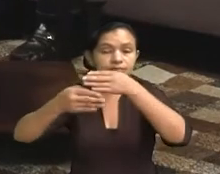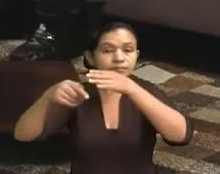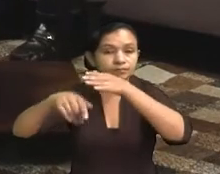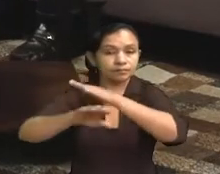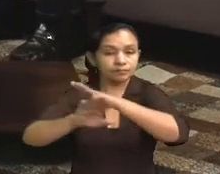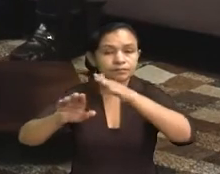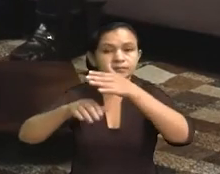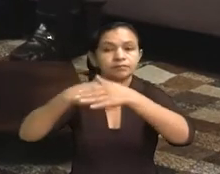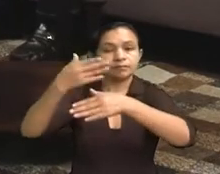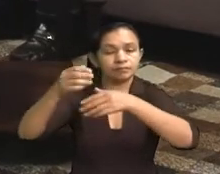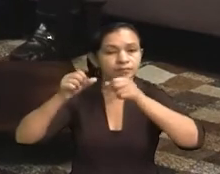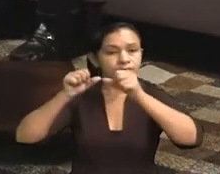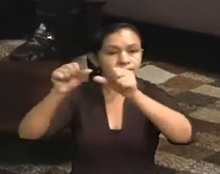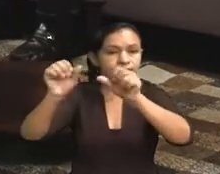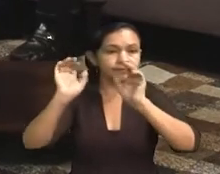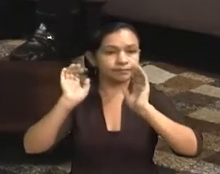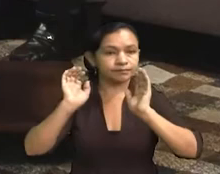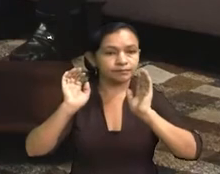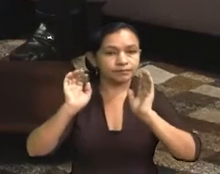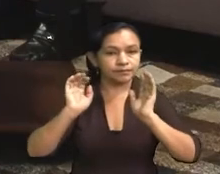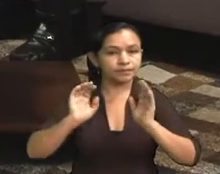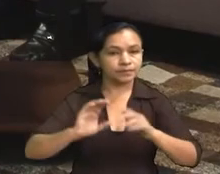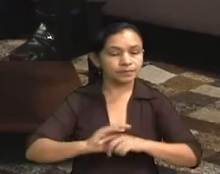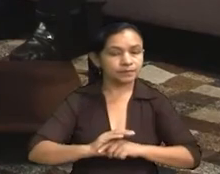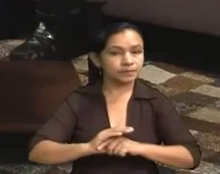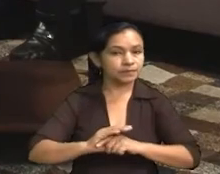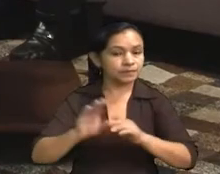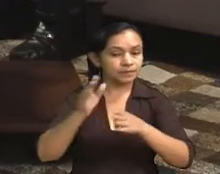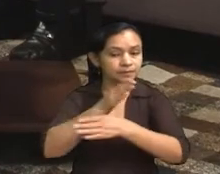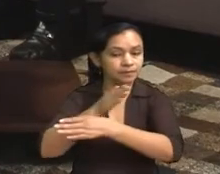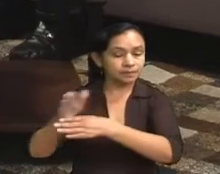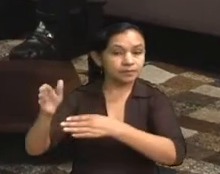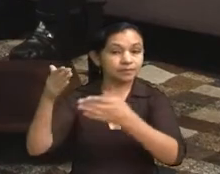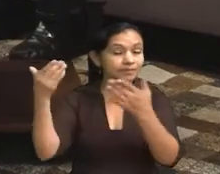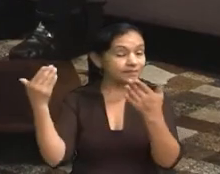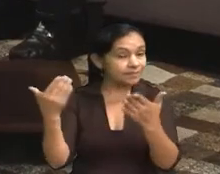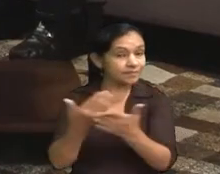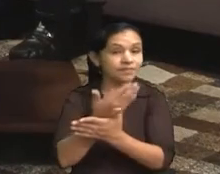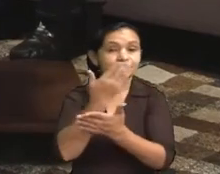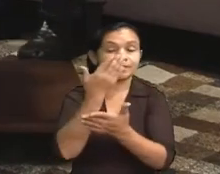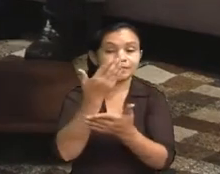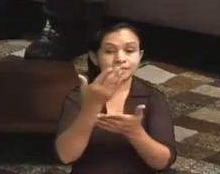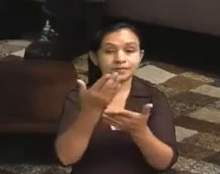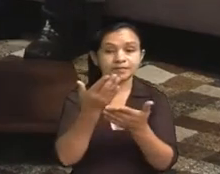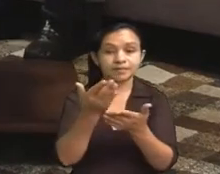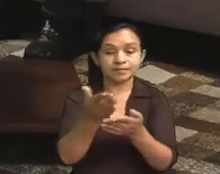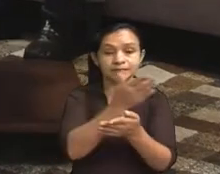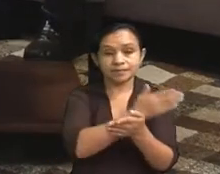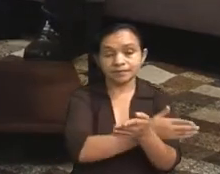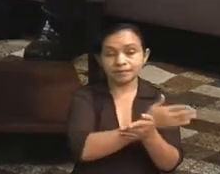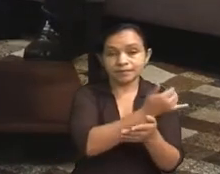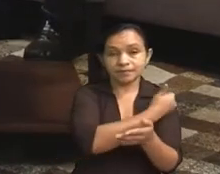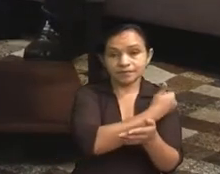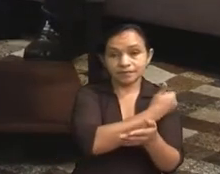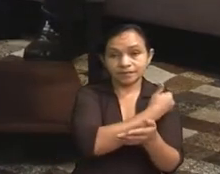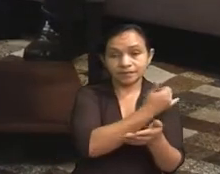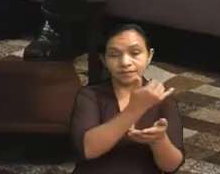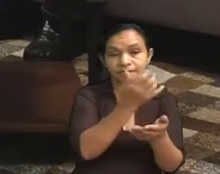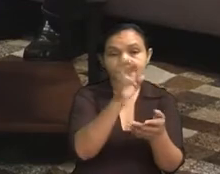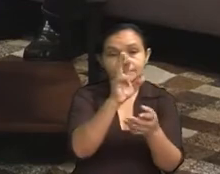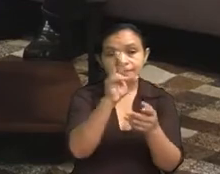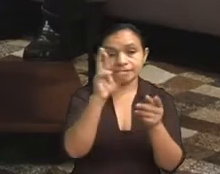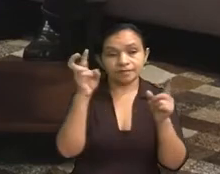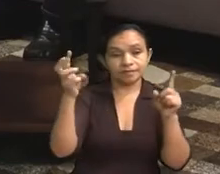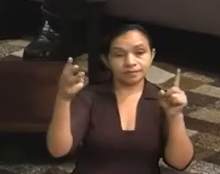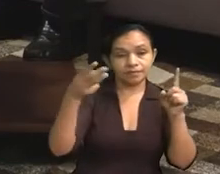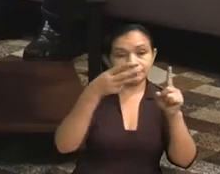año, ya eso es cuenta de otra. Así es, estos son nuevos. Lo que te mencioné son hospitales regionales